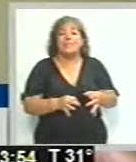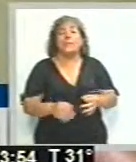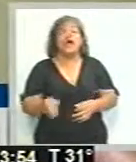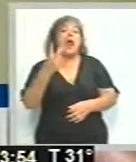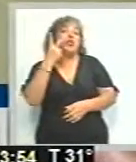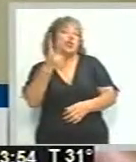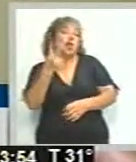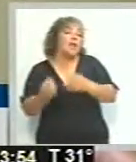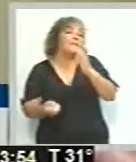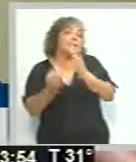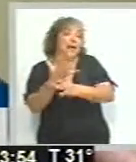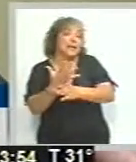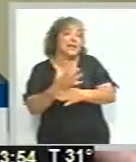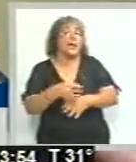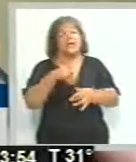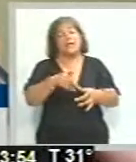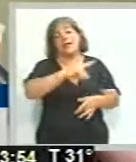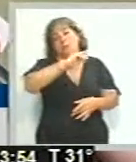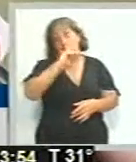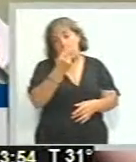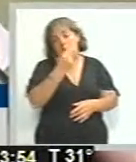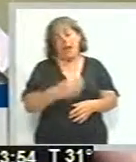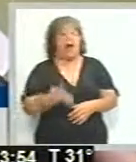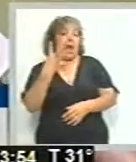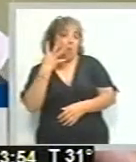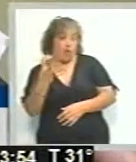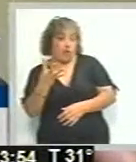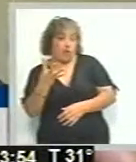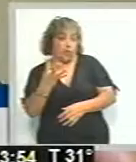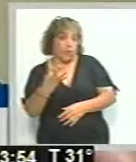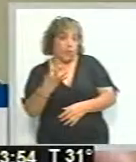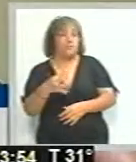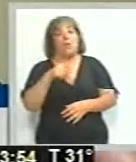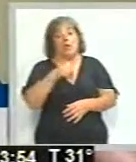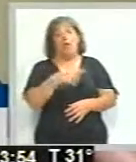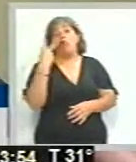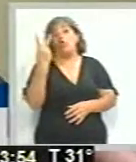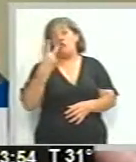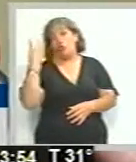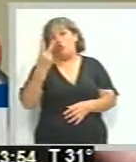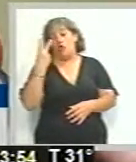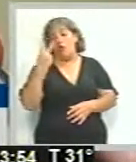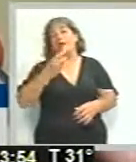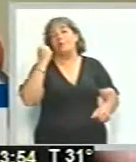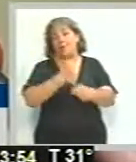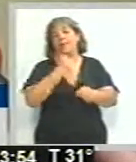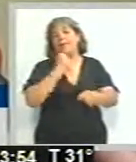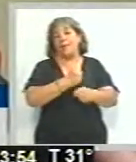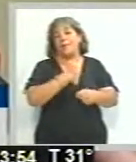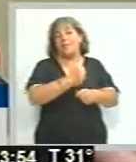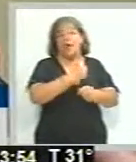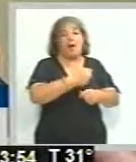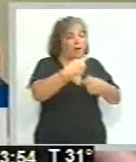de la madrugada y se da por fallecido a las 04. O sea que durante 2 horas se hicieron todas las maniobras